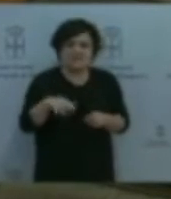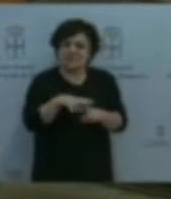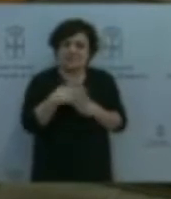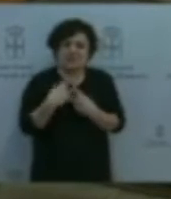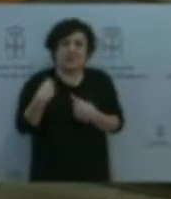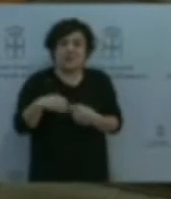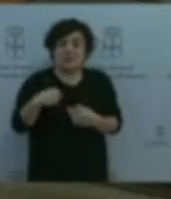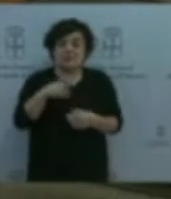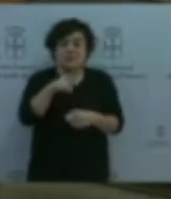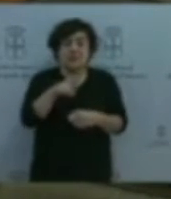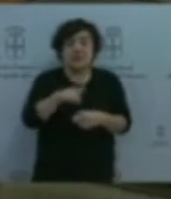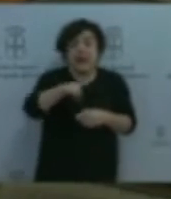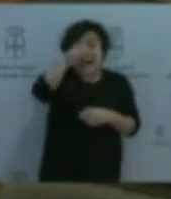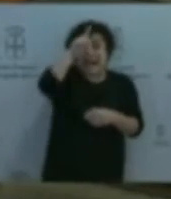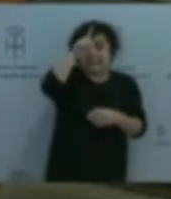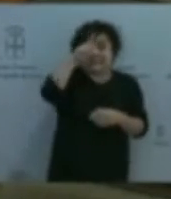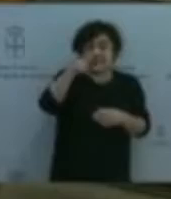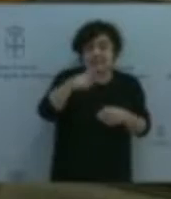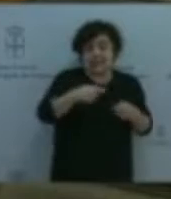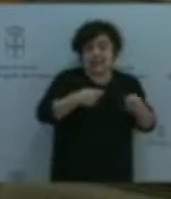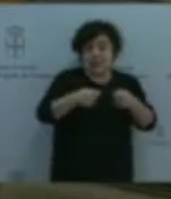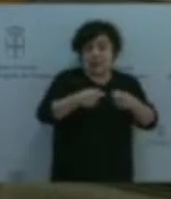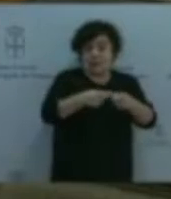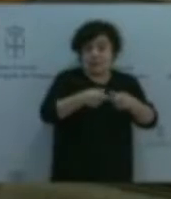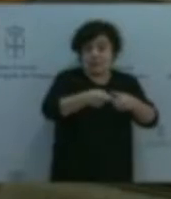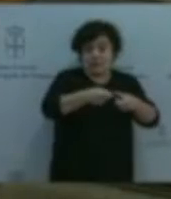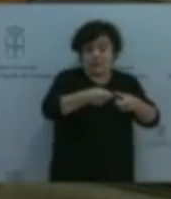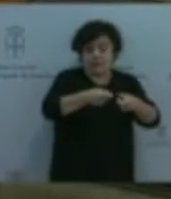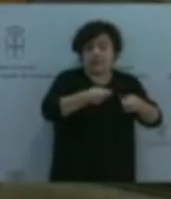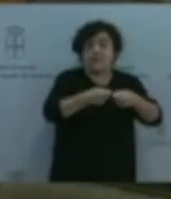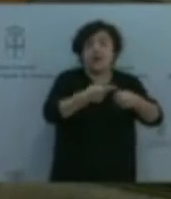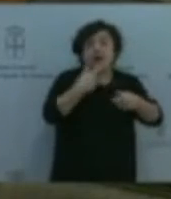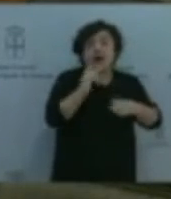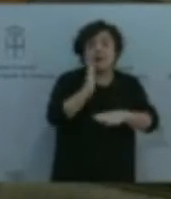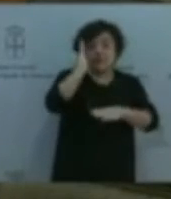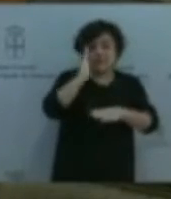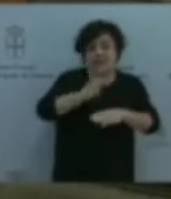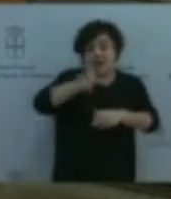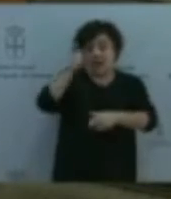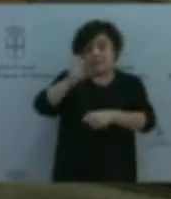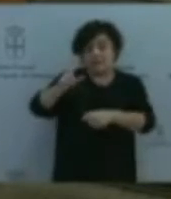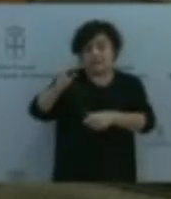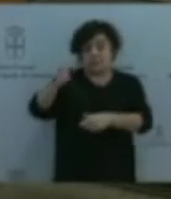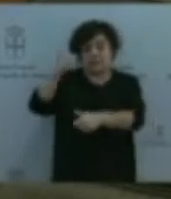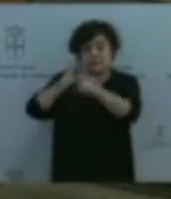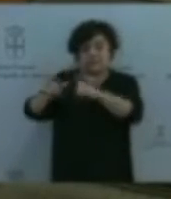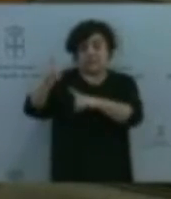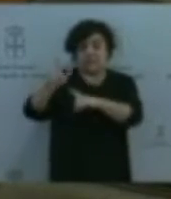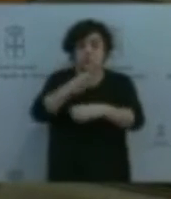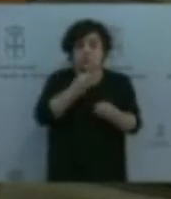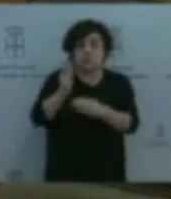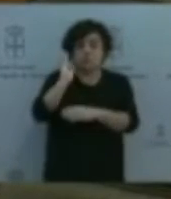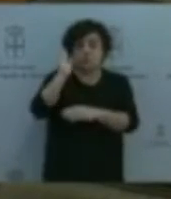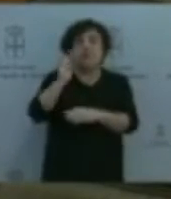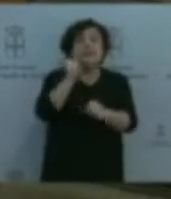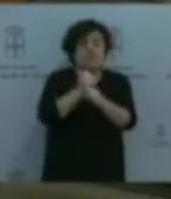las frecuencias de sus autobuses en Asturias, afectando a miles de viajeros y a cientos de trabajadores. Y en el otro lado, resulta que se encuentra la empresa más poderosa y más